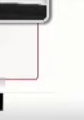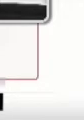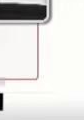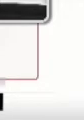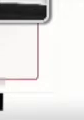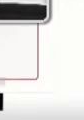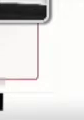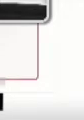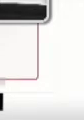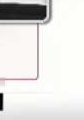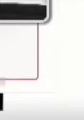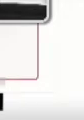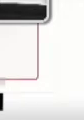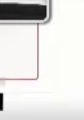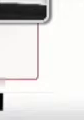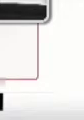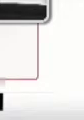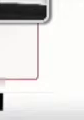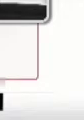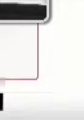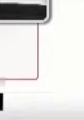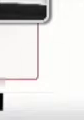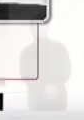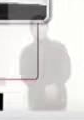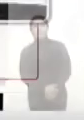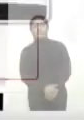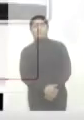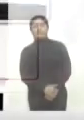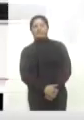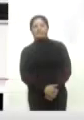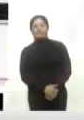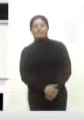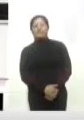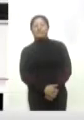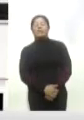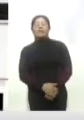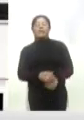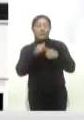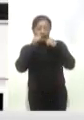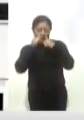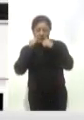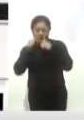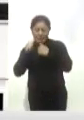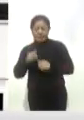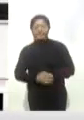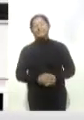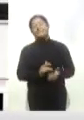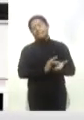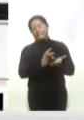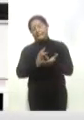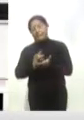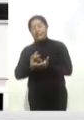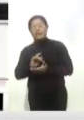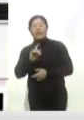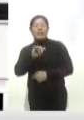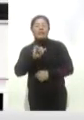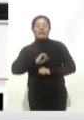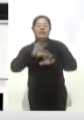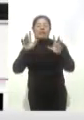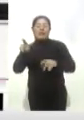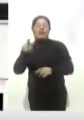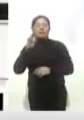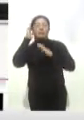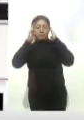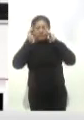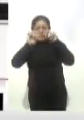sigue. Así es, también hay exposiciones virtuales para que estemos todos muy pendientes. Efectivamente, como es la que recomendamos del Museo de Arte de Tlaxcala.